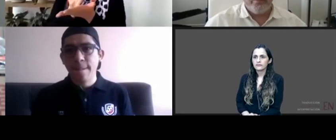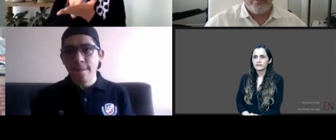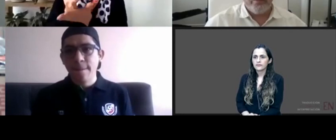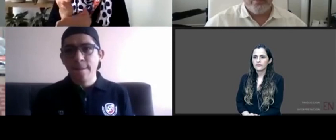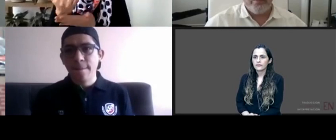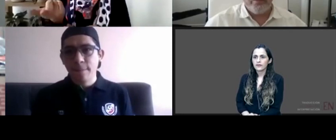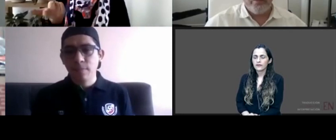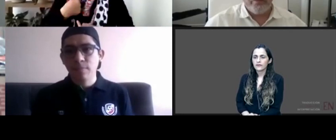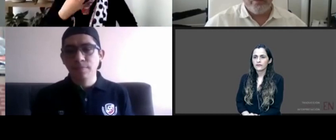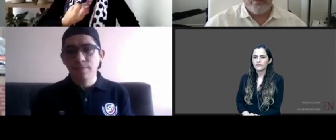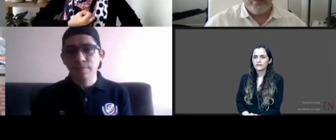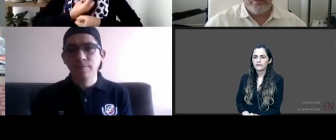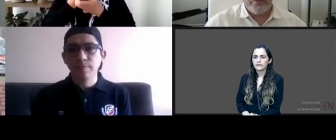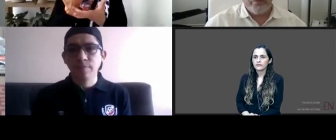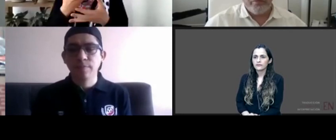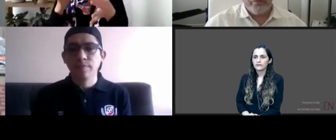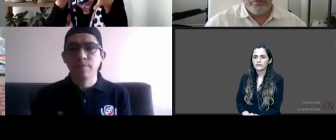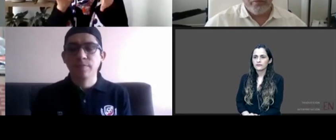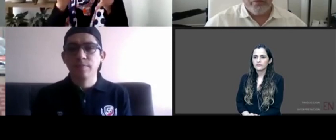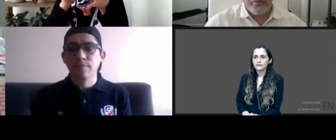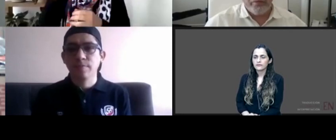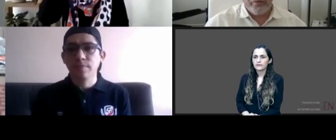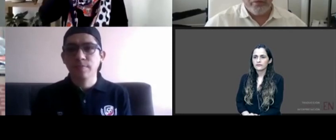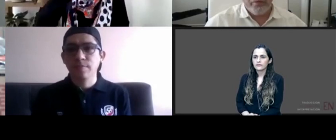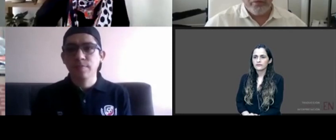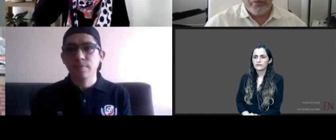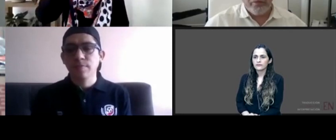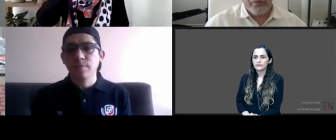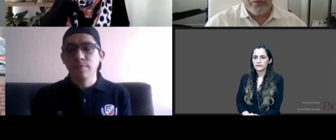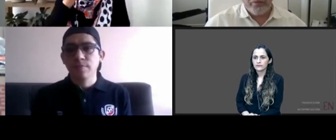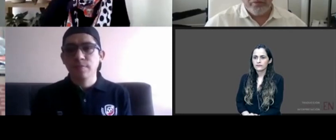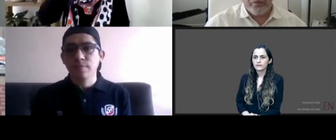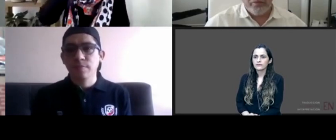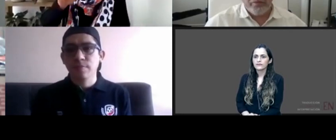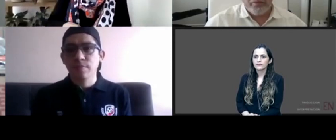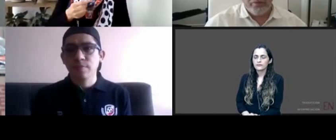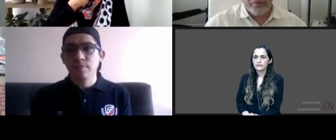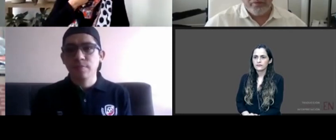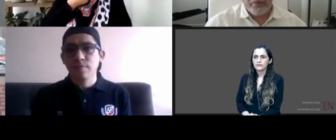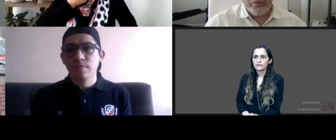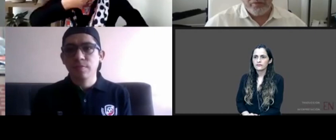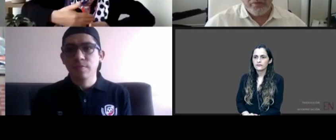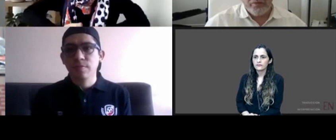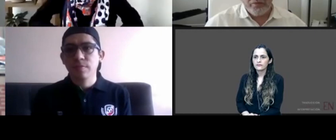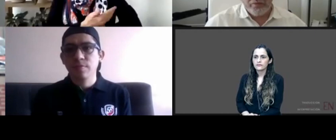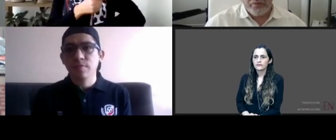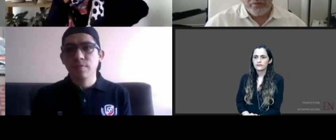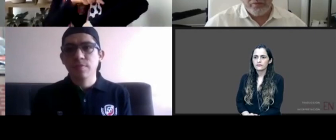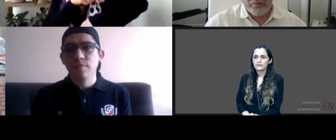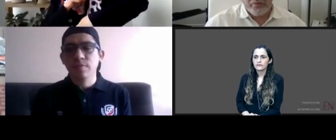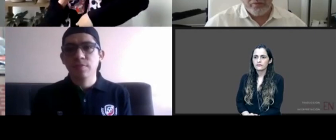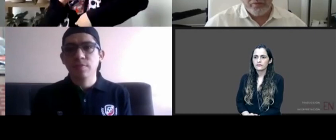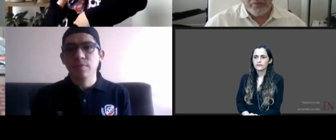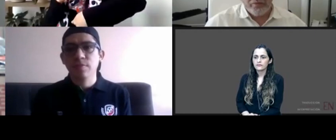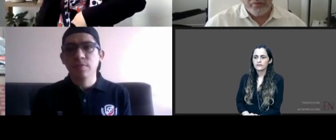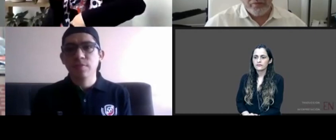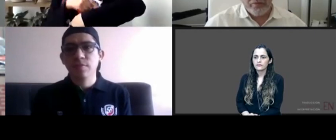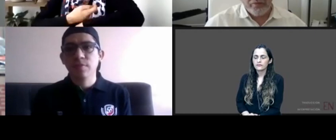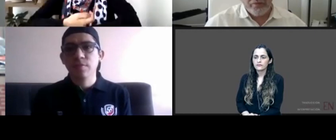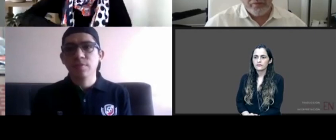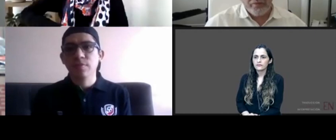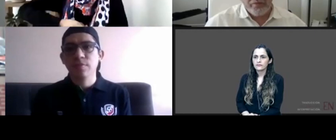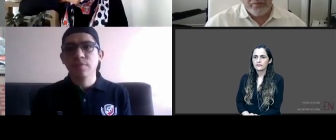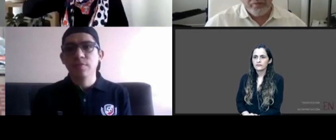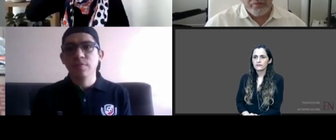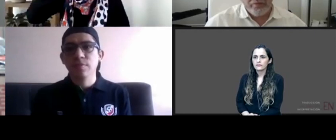que tiene también que ver con su identidad, con sus emociones. Entonces,